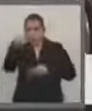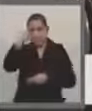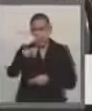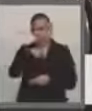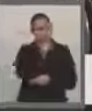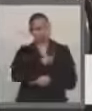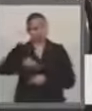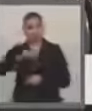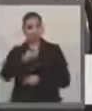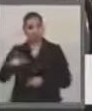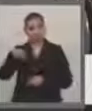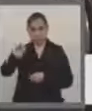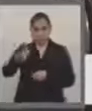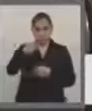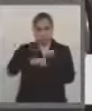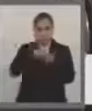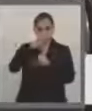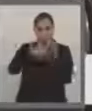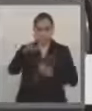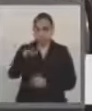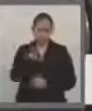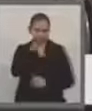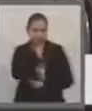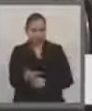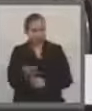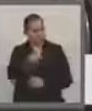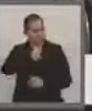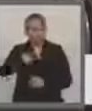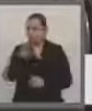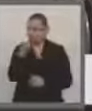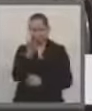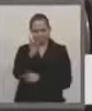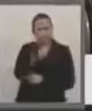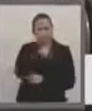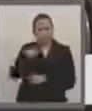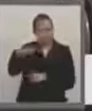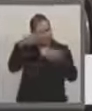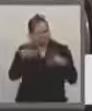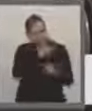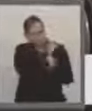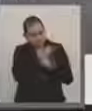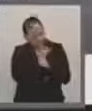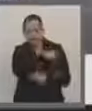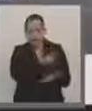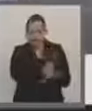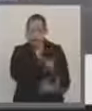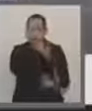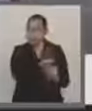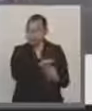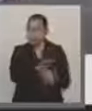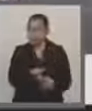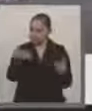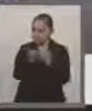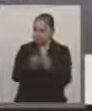y llegaremos hasta las últimas consecuencias, que se dé con los responsables y que se aplique la ley. Es cuanto, señor presidente. Muy